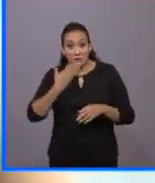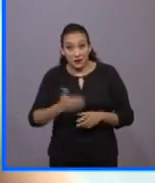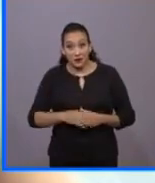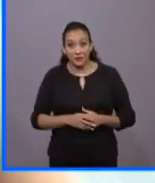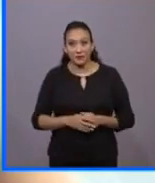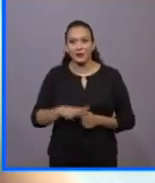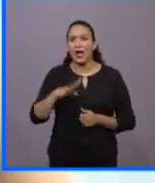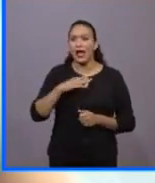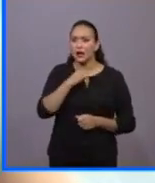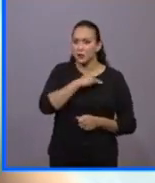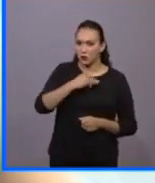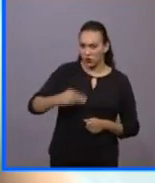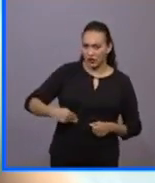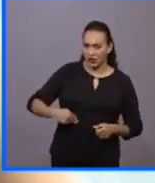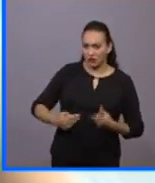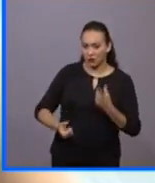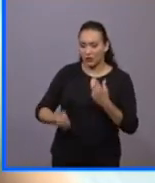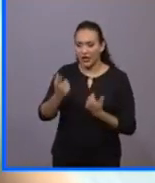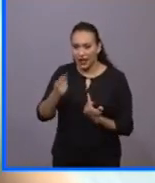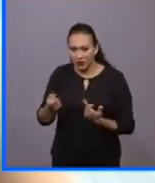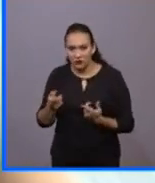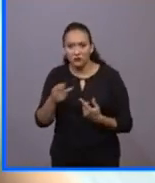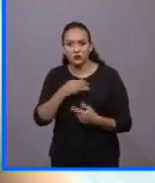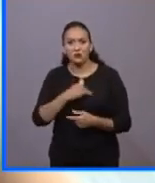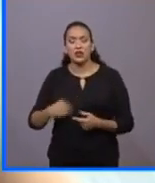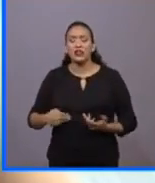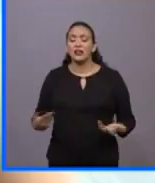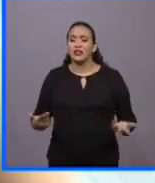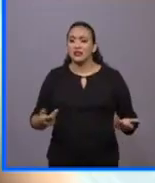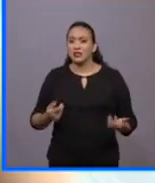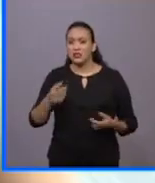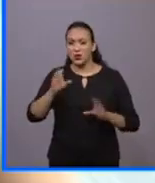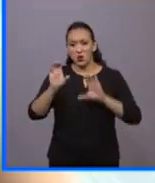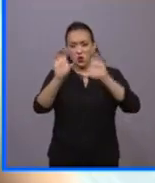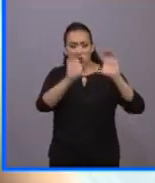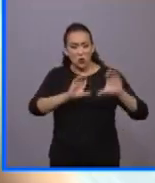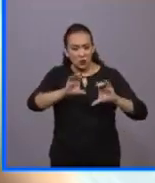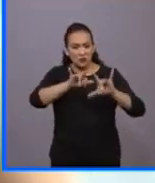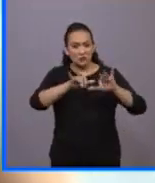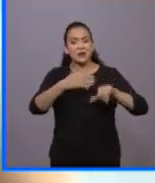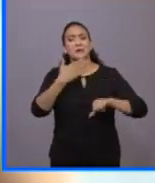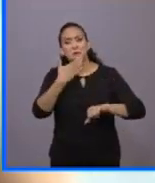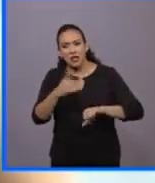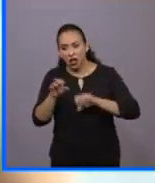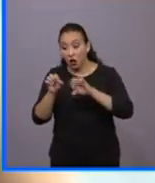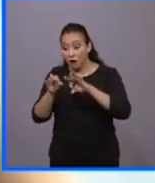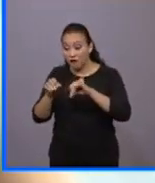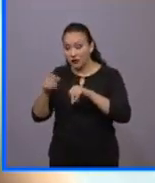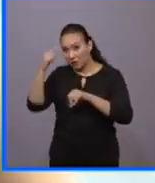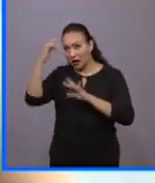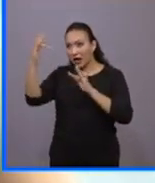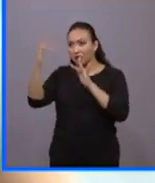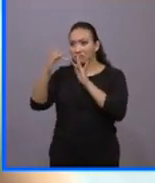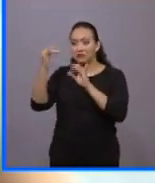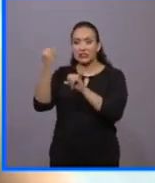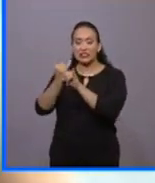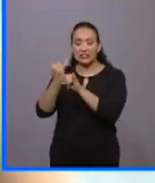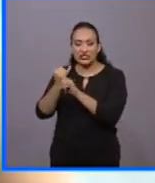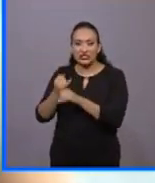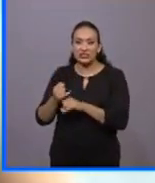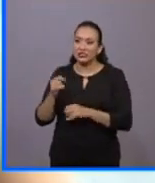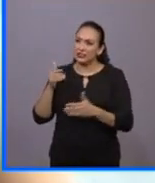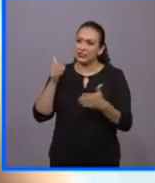Hay municipios en los cuales el tener un equipo de cómputo nuevo y útil y una oficina con una conectividad se vuelve algo